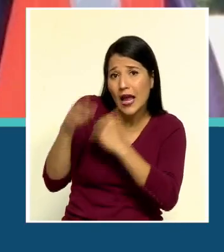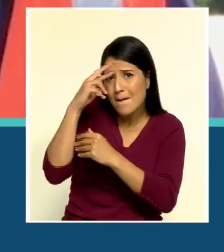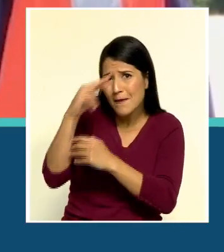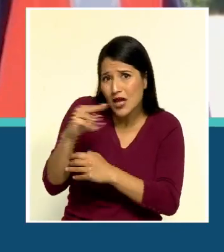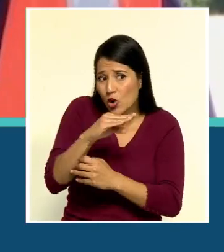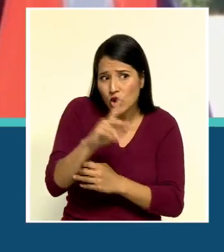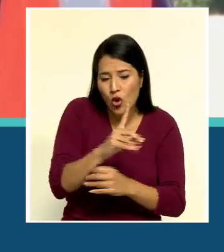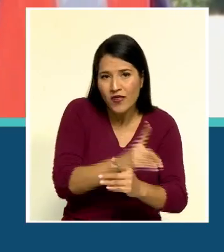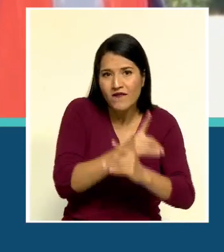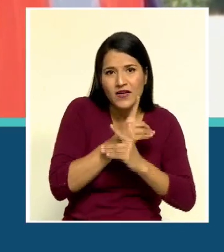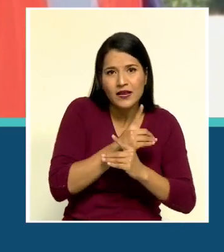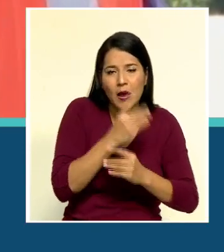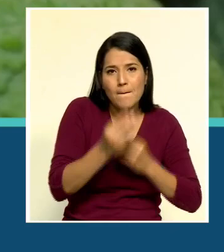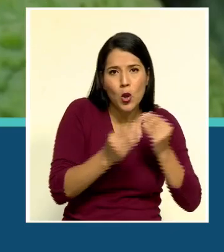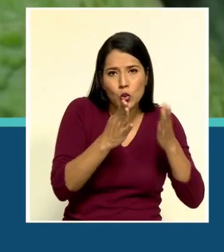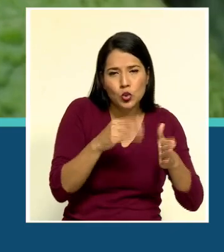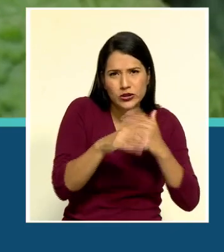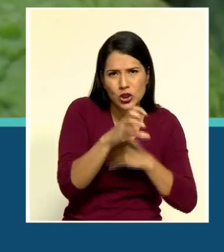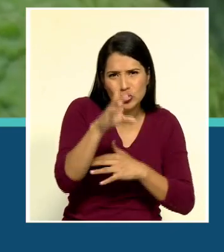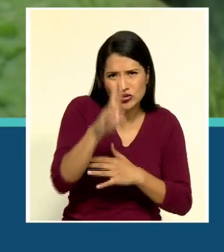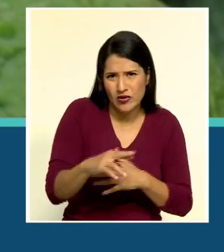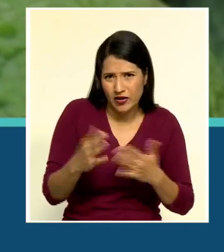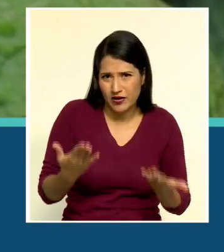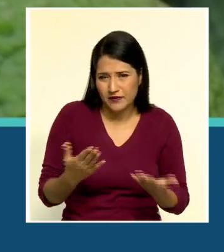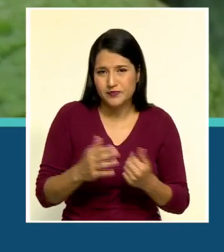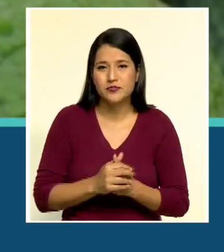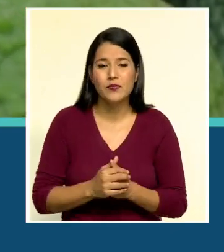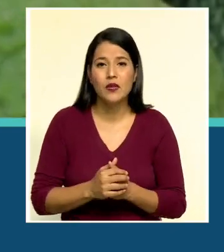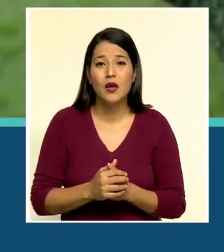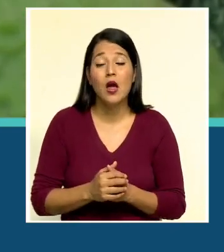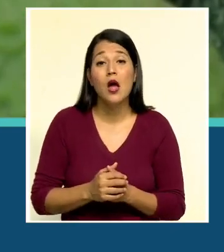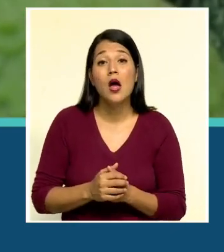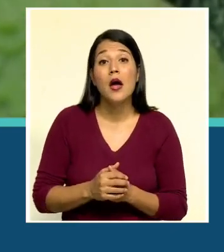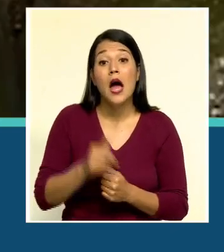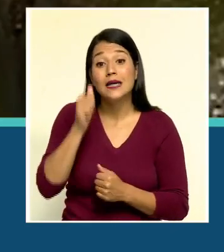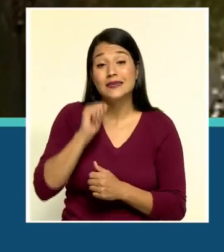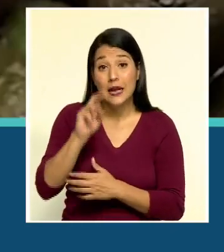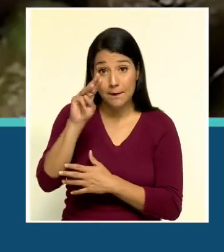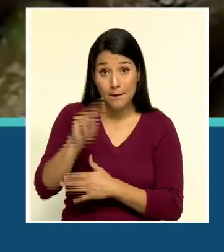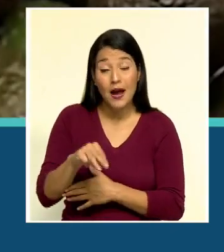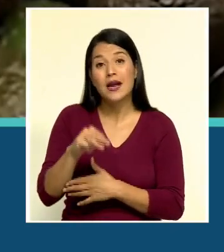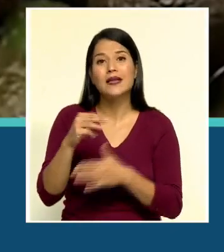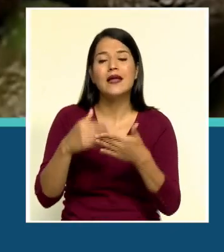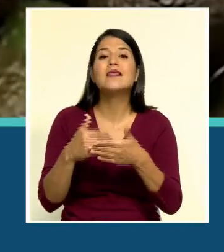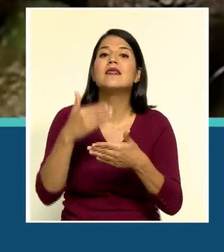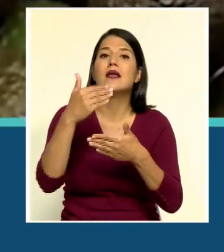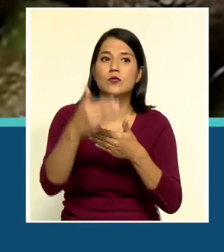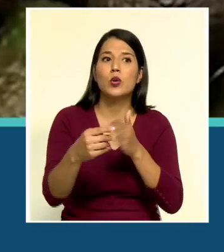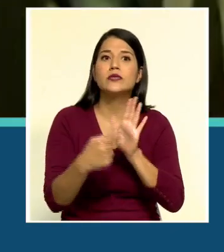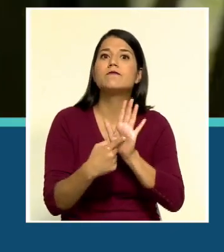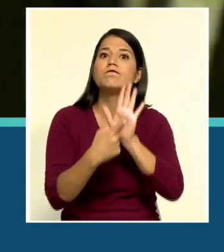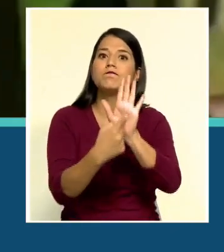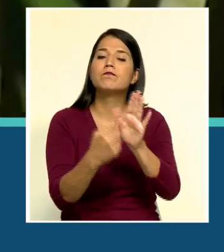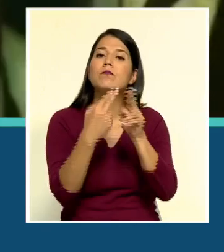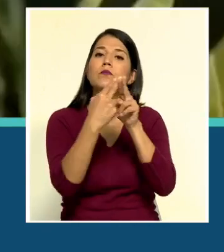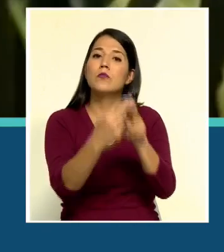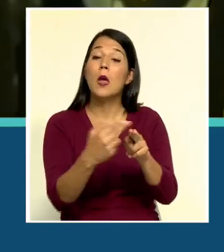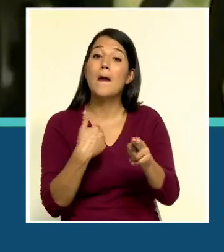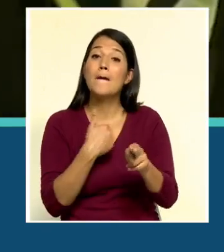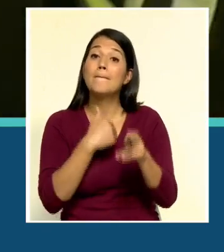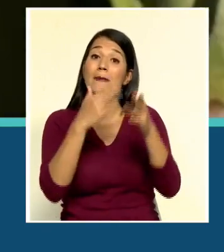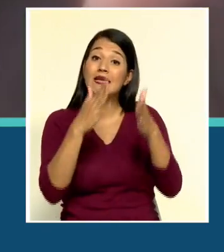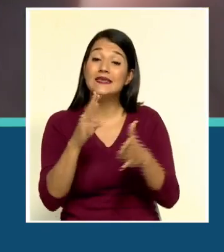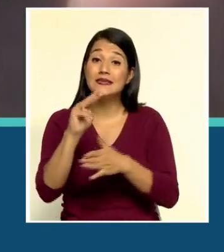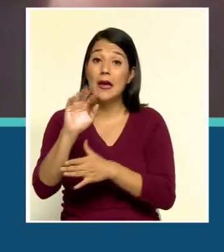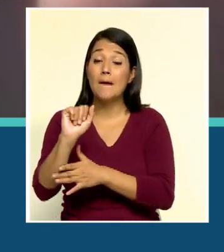lado estamos? Este martes, minutos después de revelado a la luz pública su nombramiento como ministra del